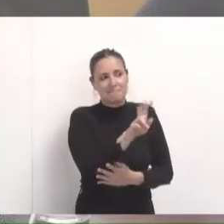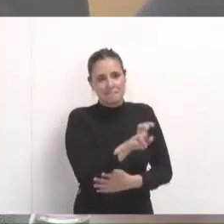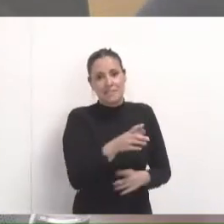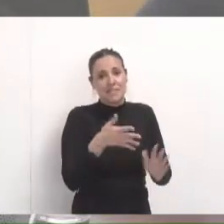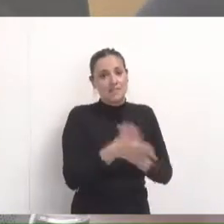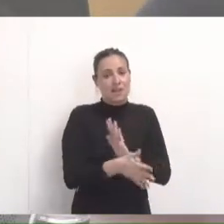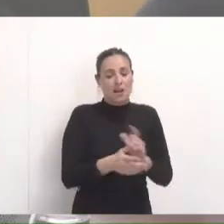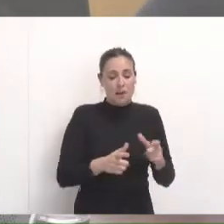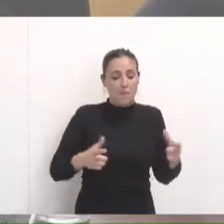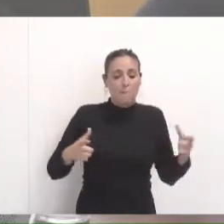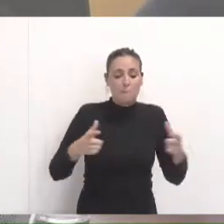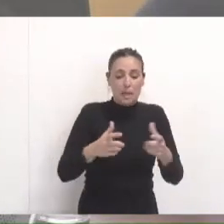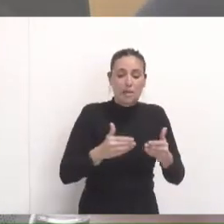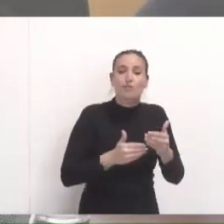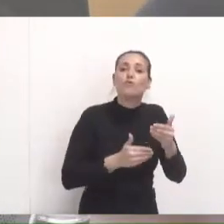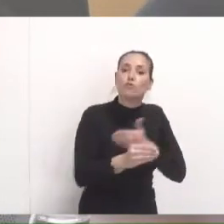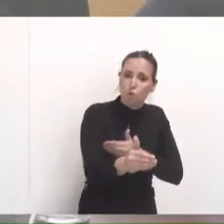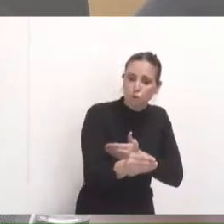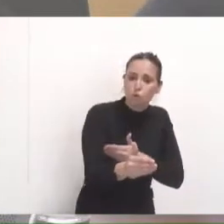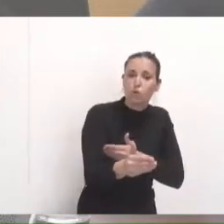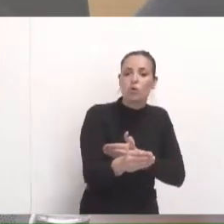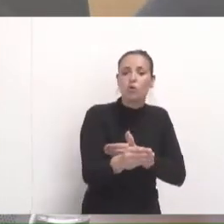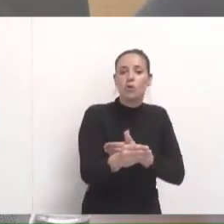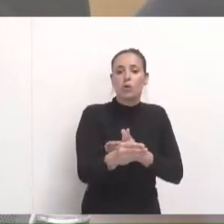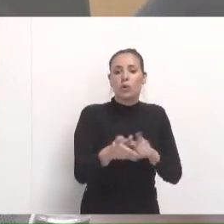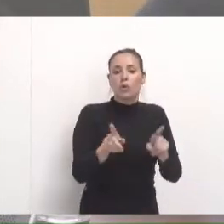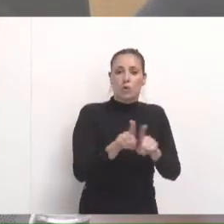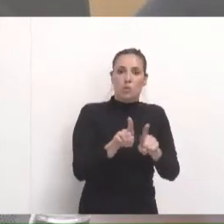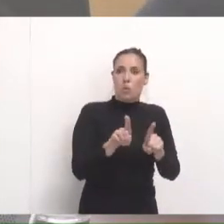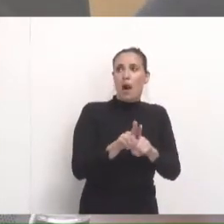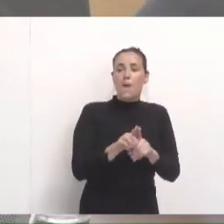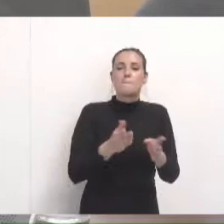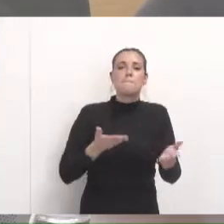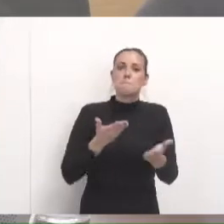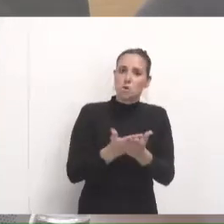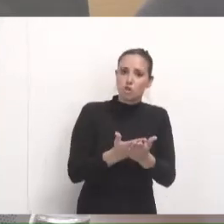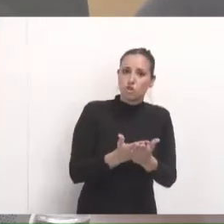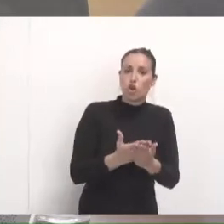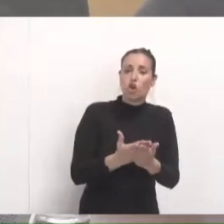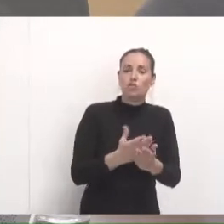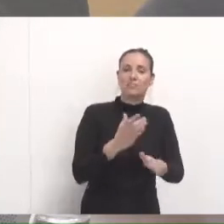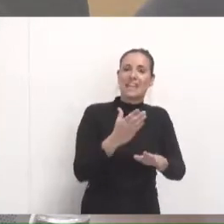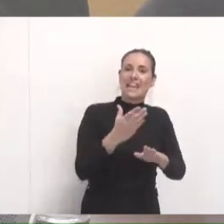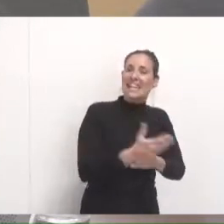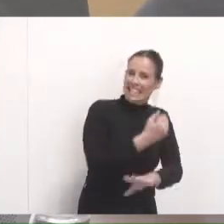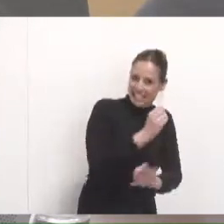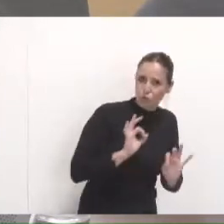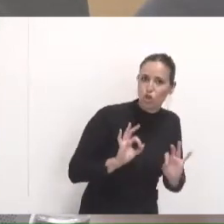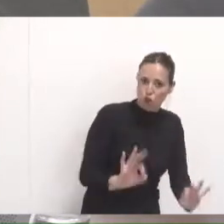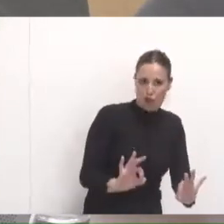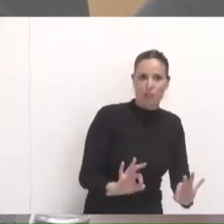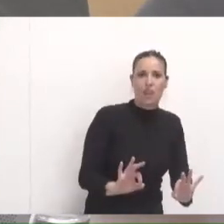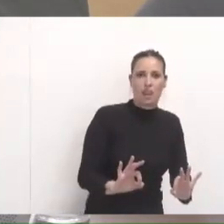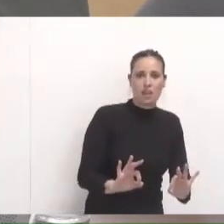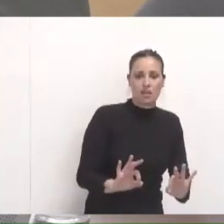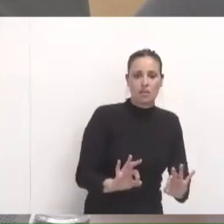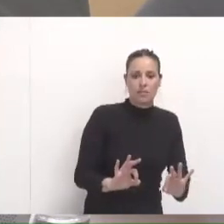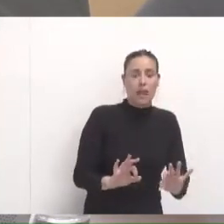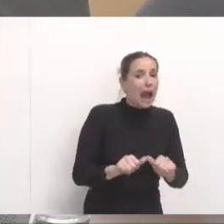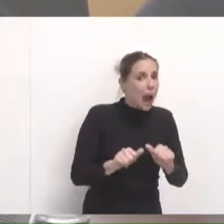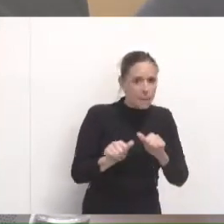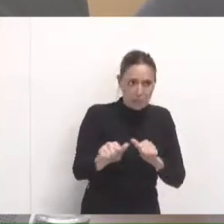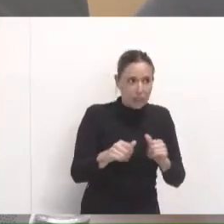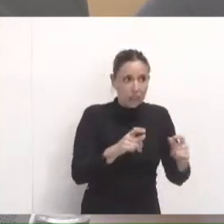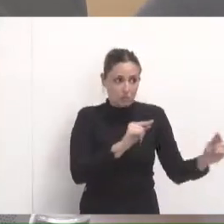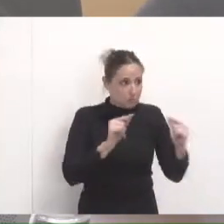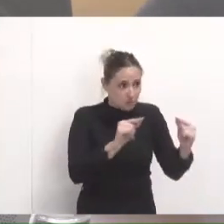pleno, no por unanimidad, sino como moción institucional. Y sobre ese diálogo no hay